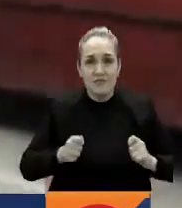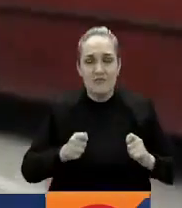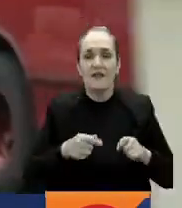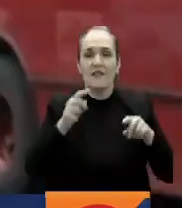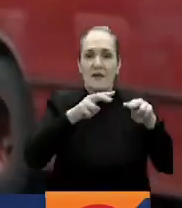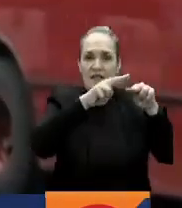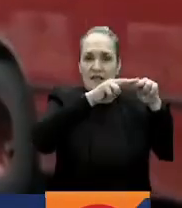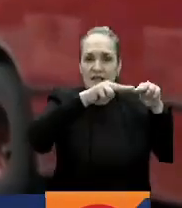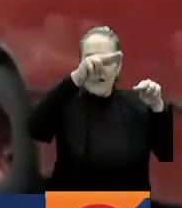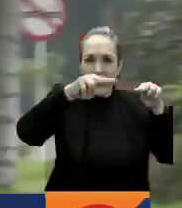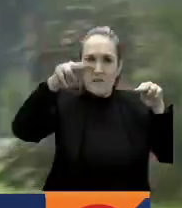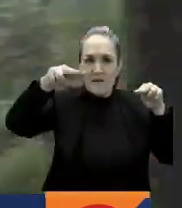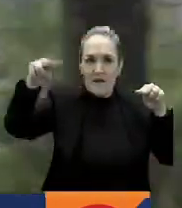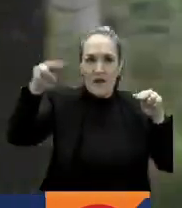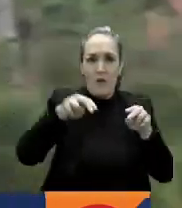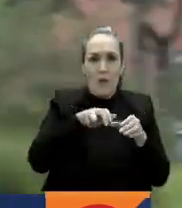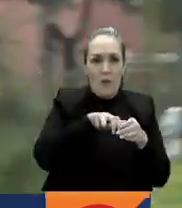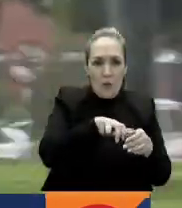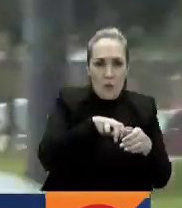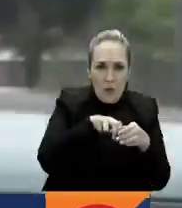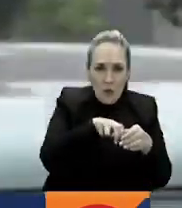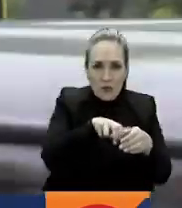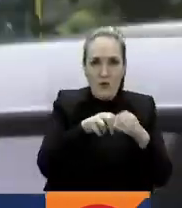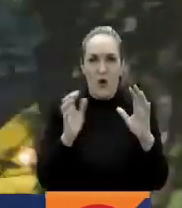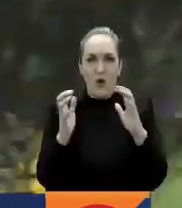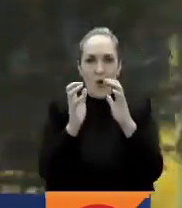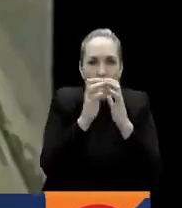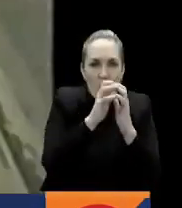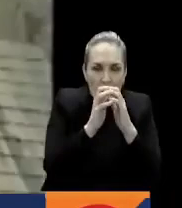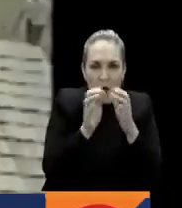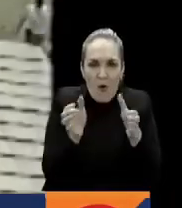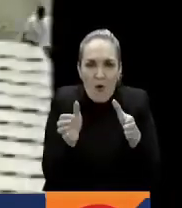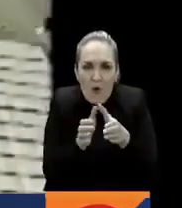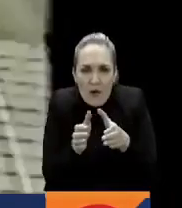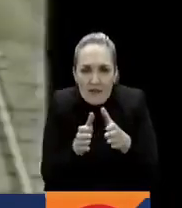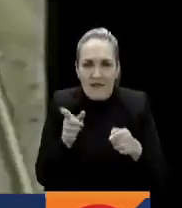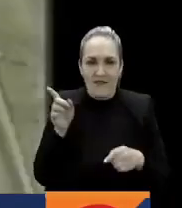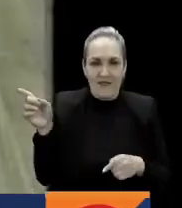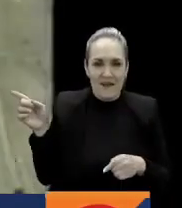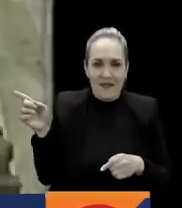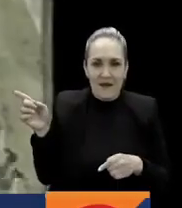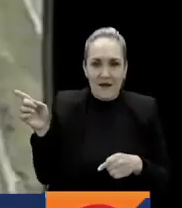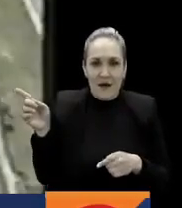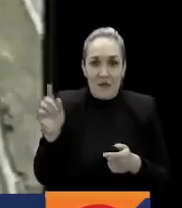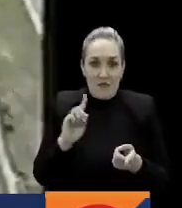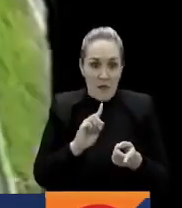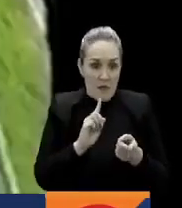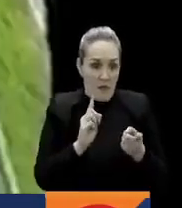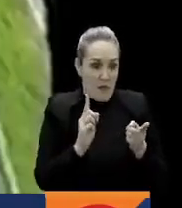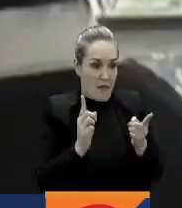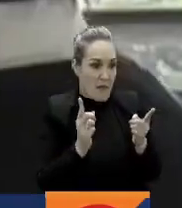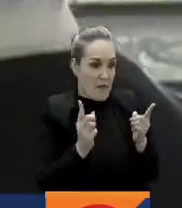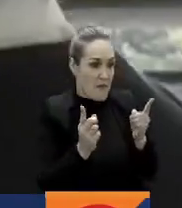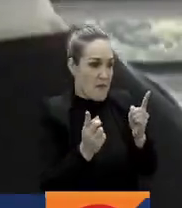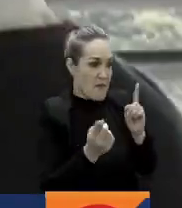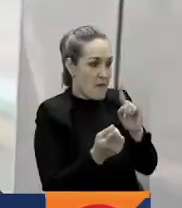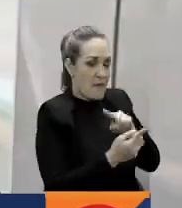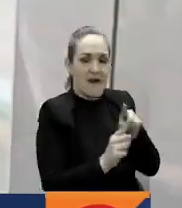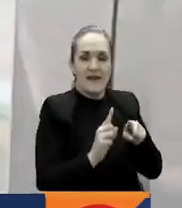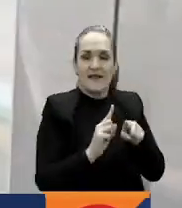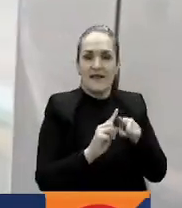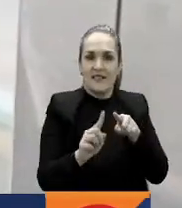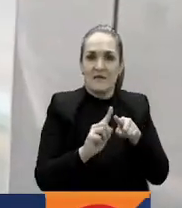buses públicos y los colectivos, hasta el sistema de transporte masivo, al transporte de Bogotá lo han movido la cultura,